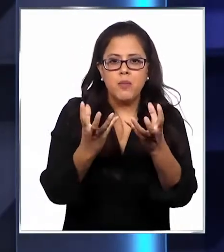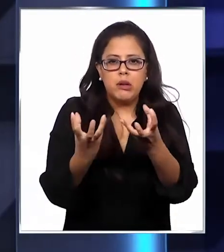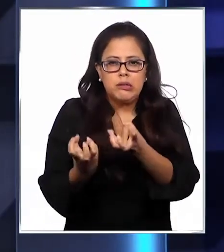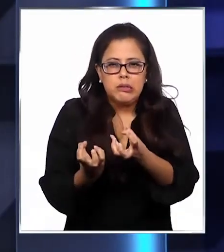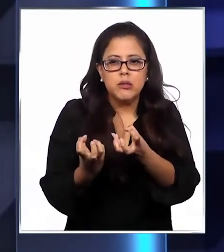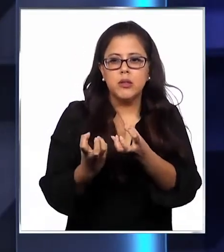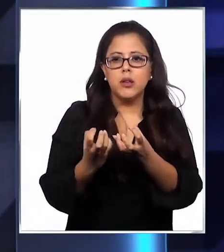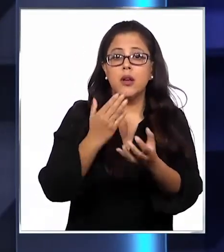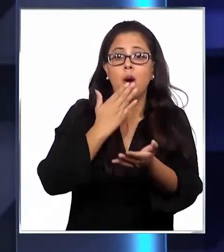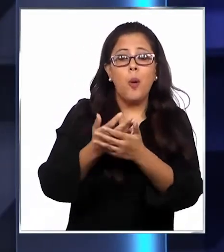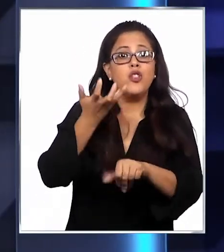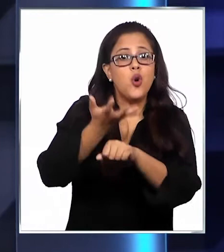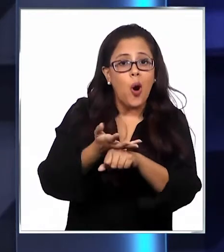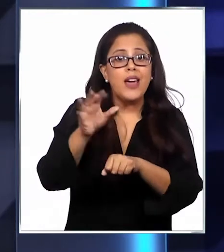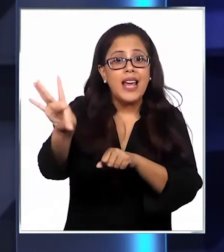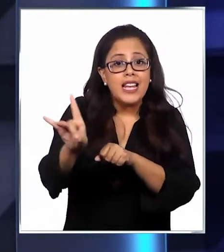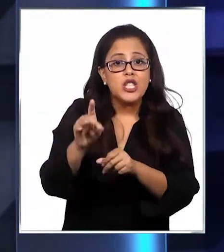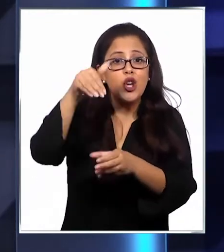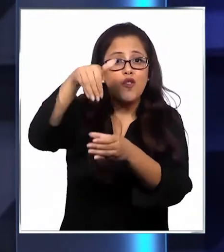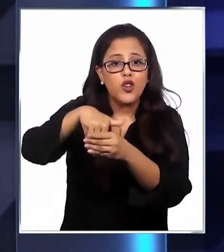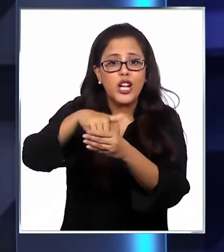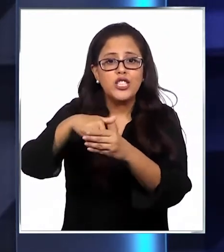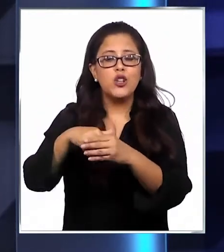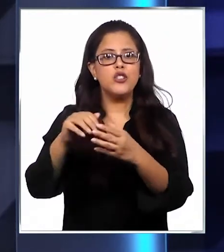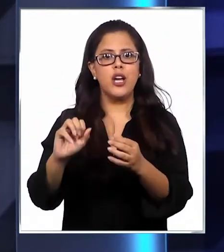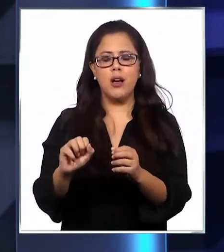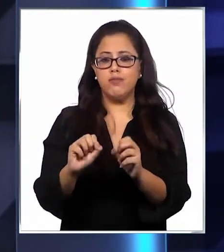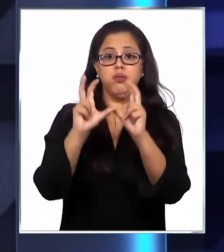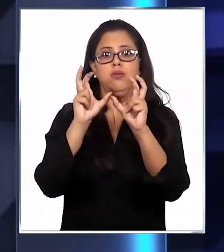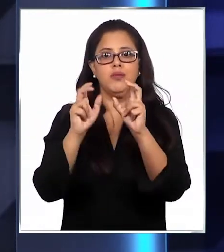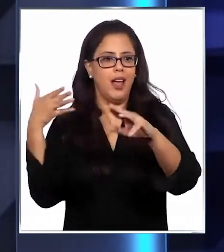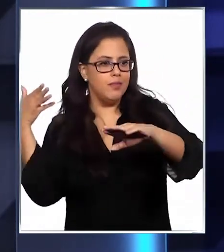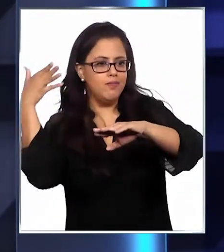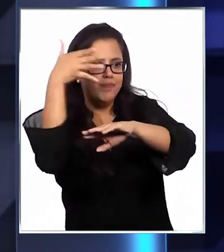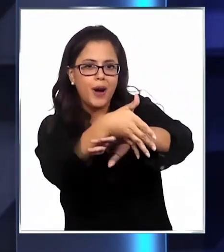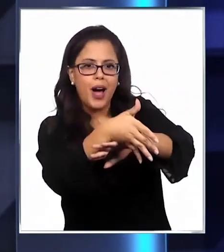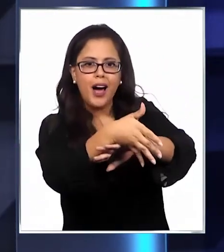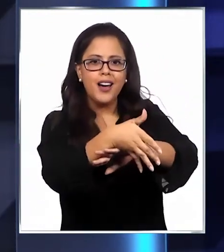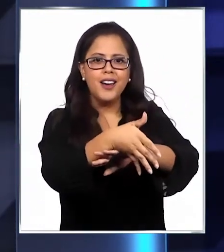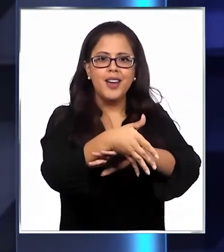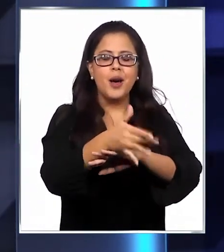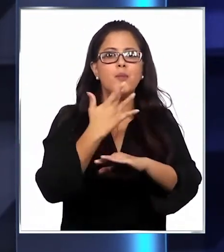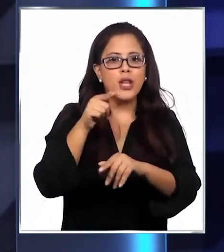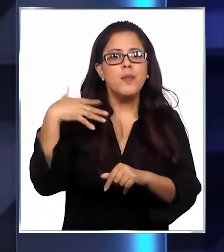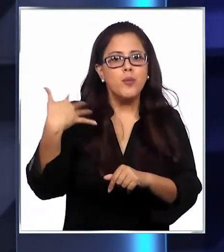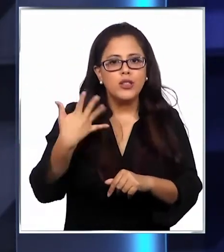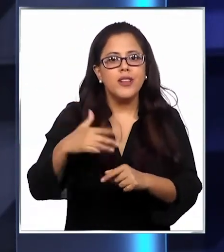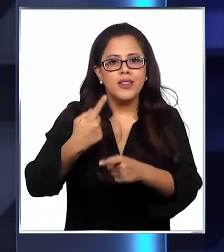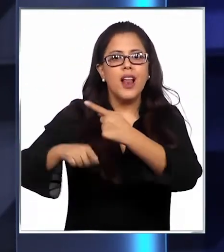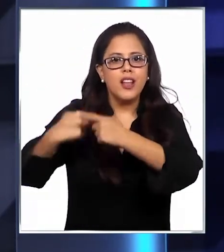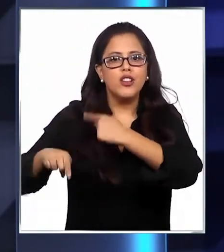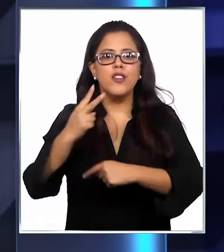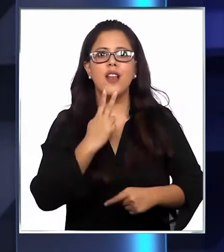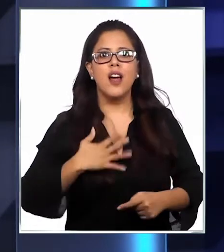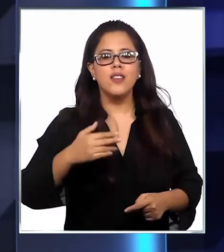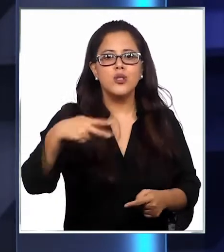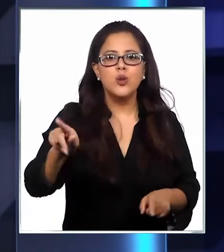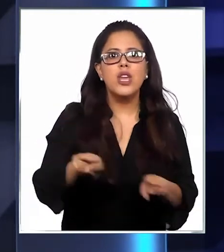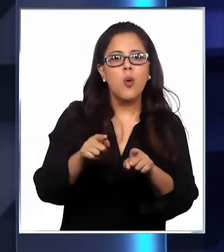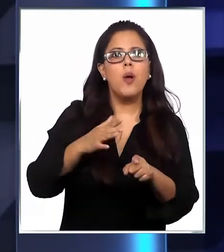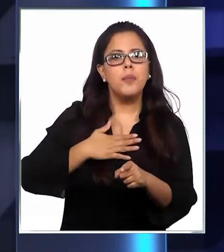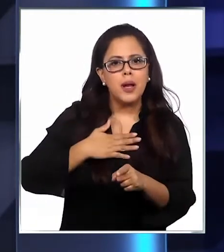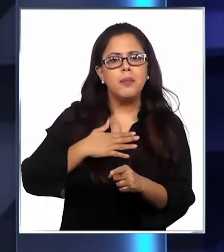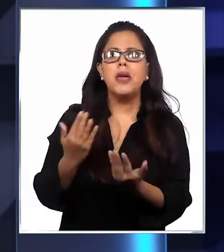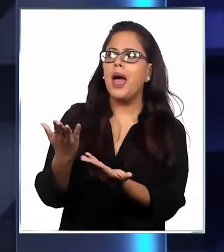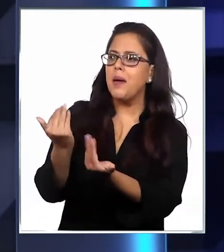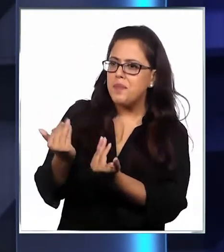en levantarse de punta en blanco en la mañana e ir a votar, lo asumen como un acto cívico de tremenda relevancia en la historia de su vida. Y a mí me ha llenado de esperanza, por lo menos